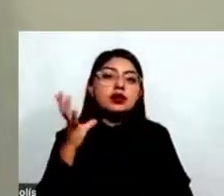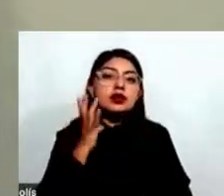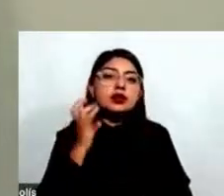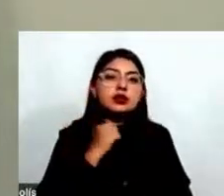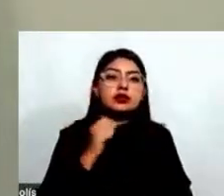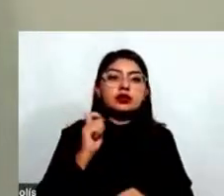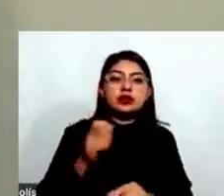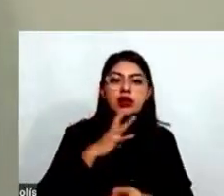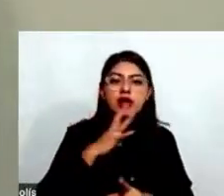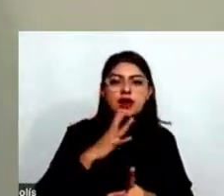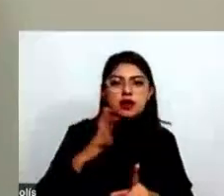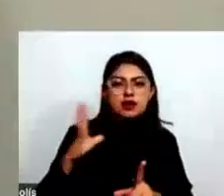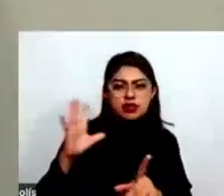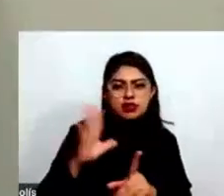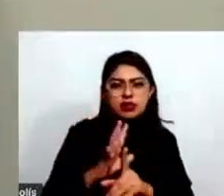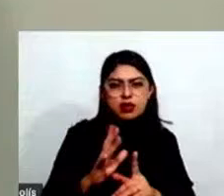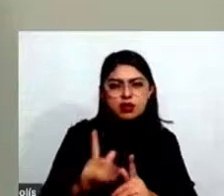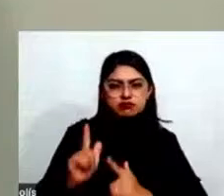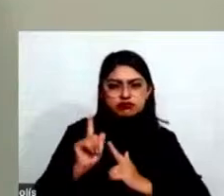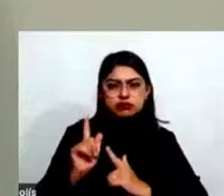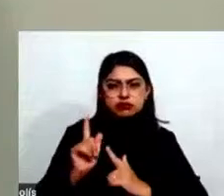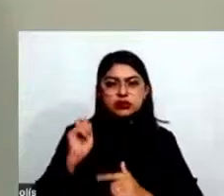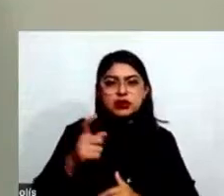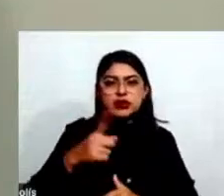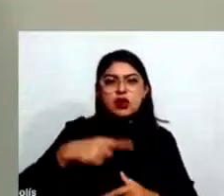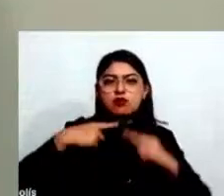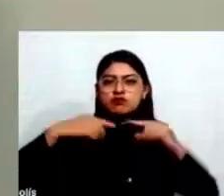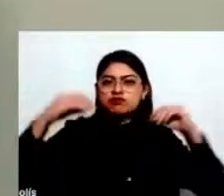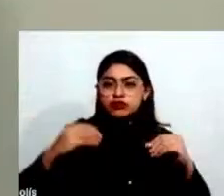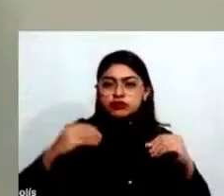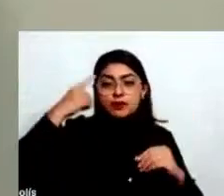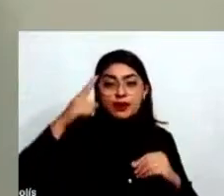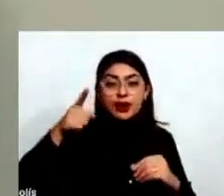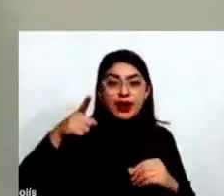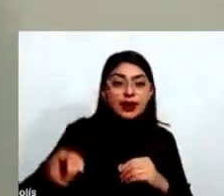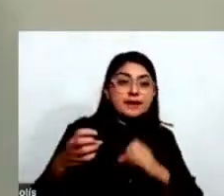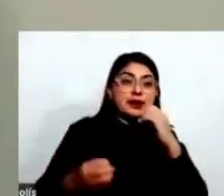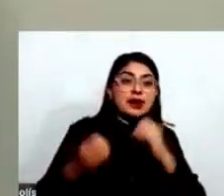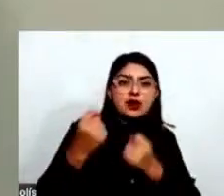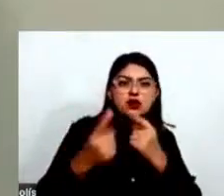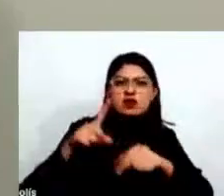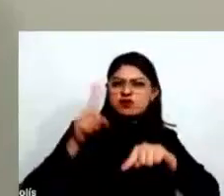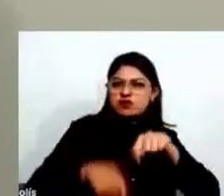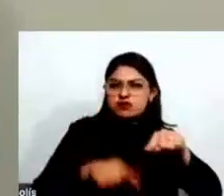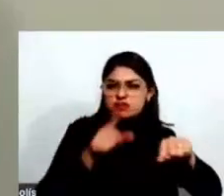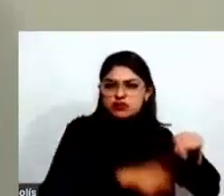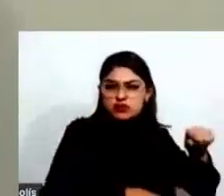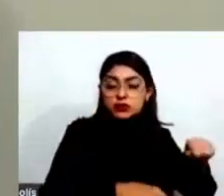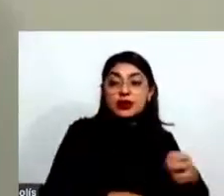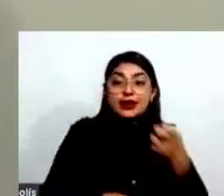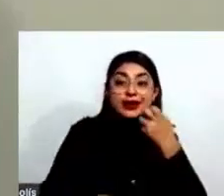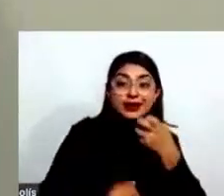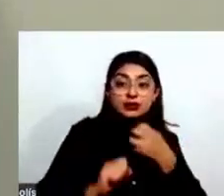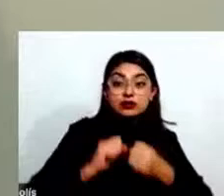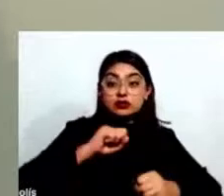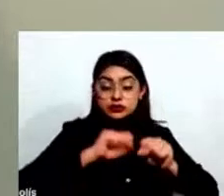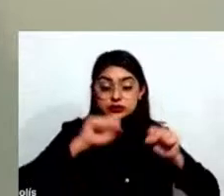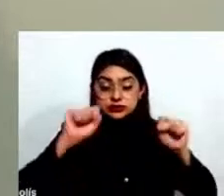de algunos magistrados. Es entonces que el sistema interamericano juega un papel